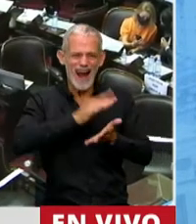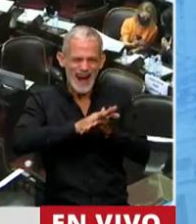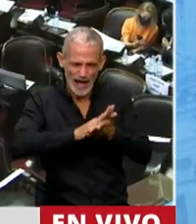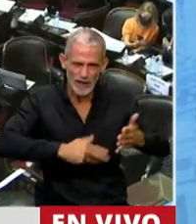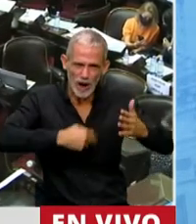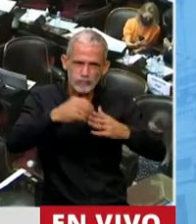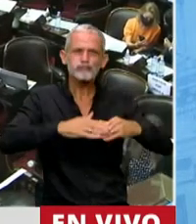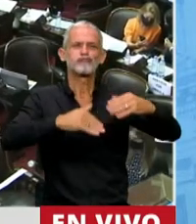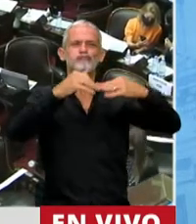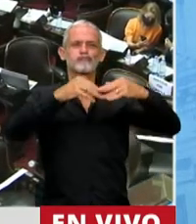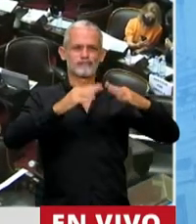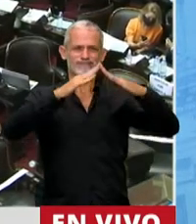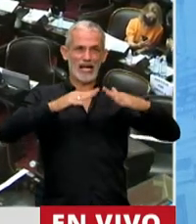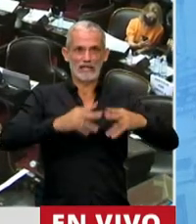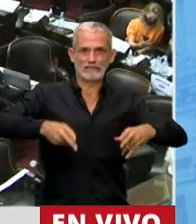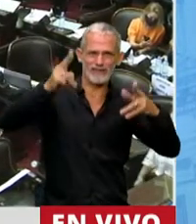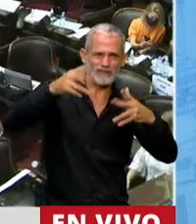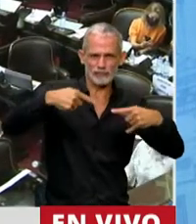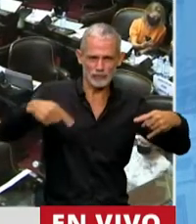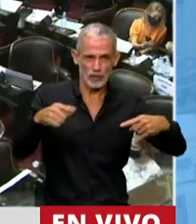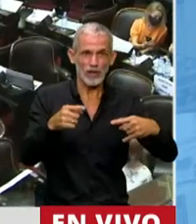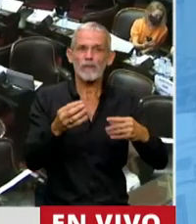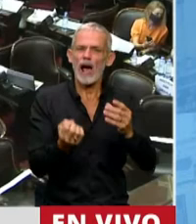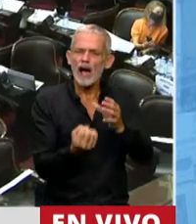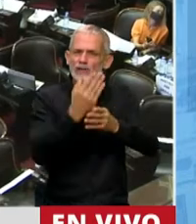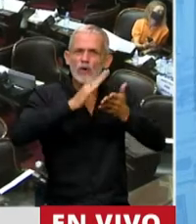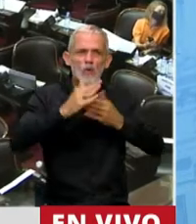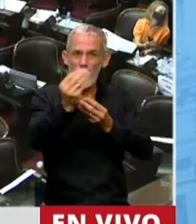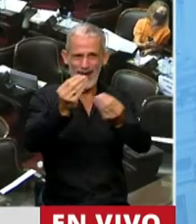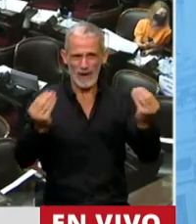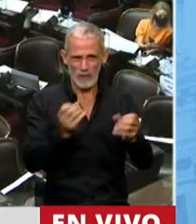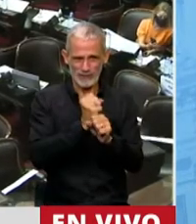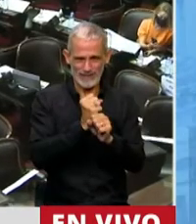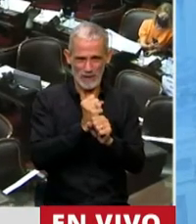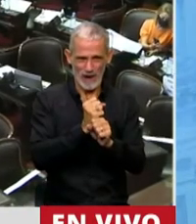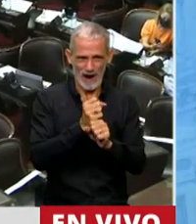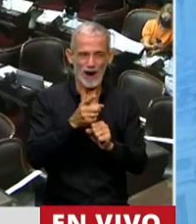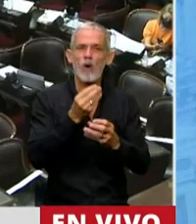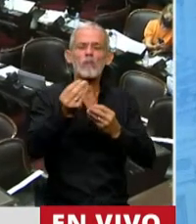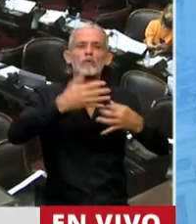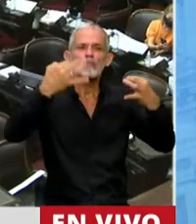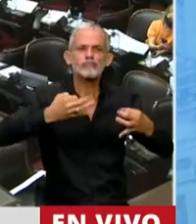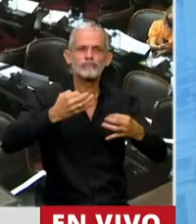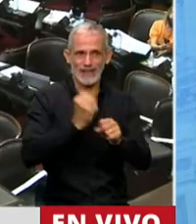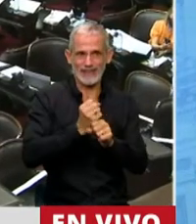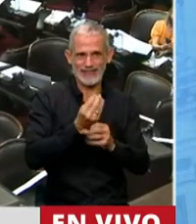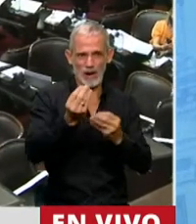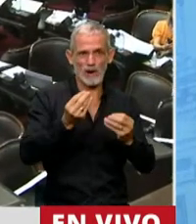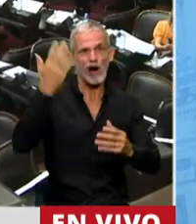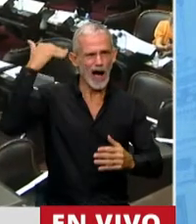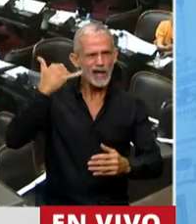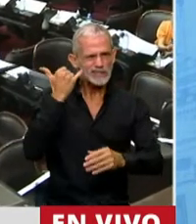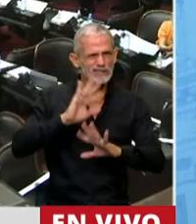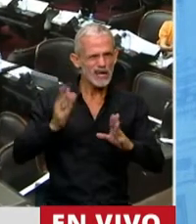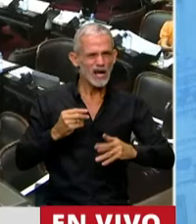que se traduzca efectivamente en la creación de nuevos puestos de trabajo, de nuevos puestos reales. Ha pasado en otras